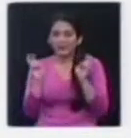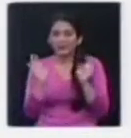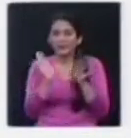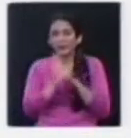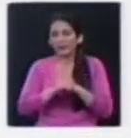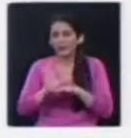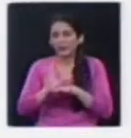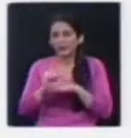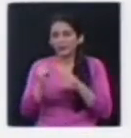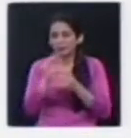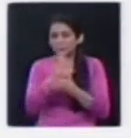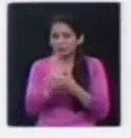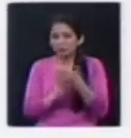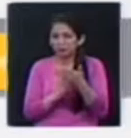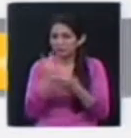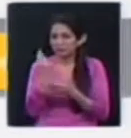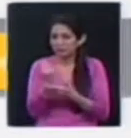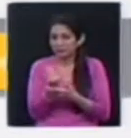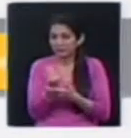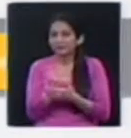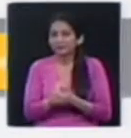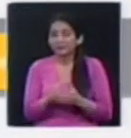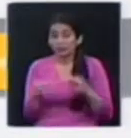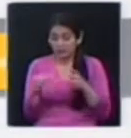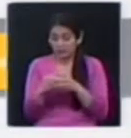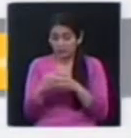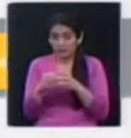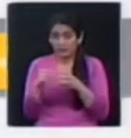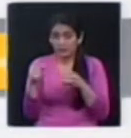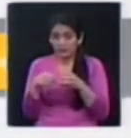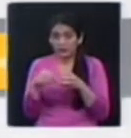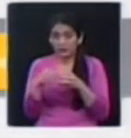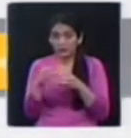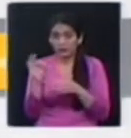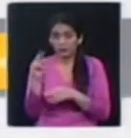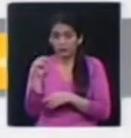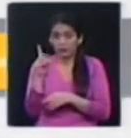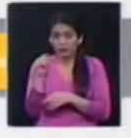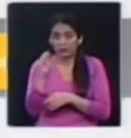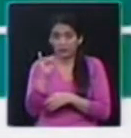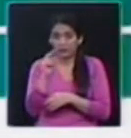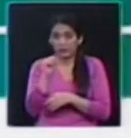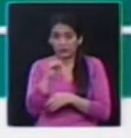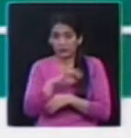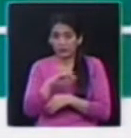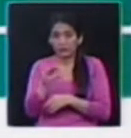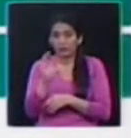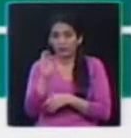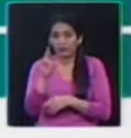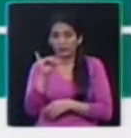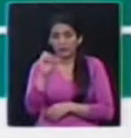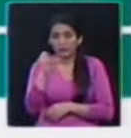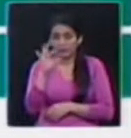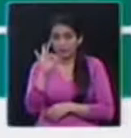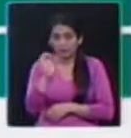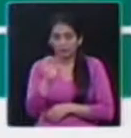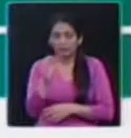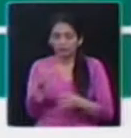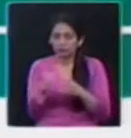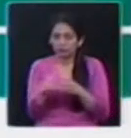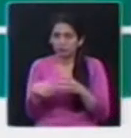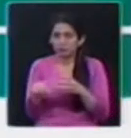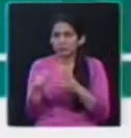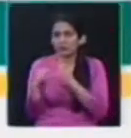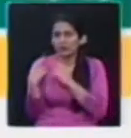www.consejosfinancieros.org.es. Esta página es de Fundación Crisfe. Nosotros somos una organización sin fines de lucro. Tenemos más de 21 años